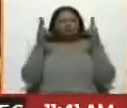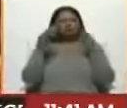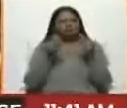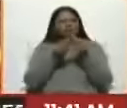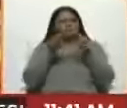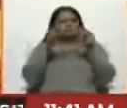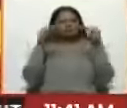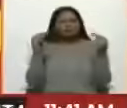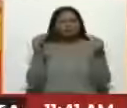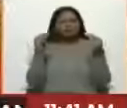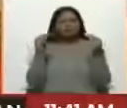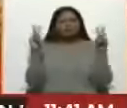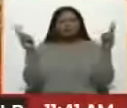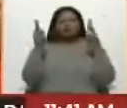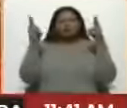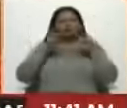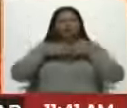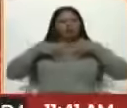victoria aplastante.